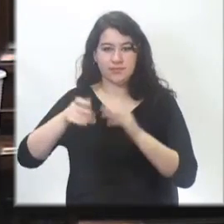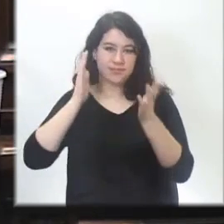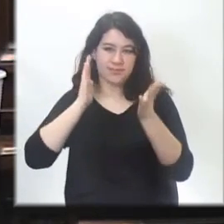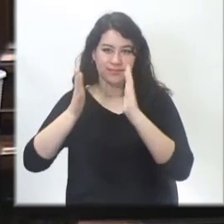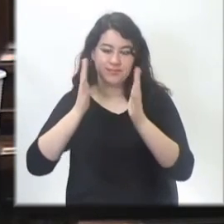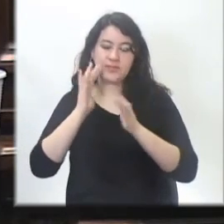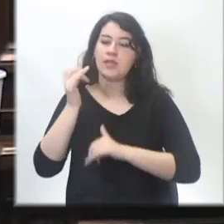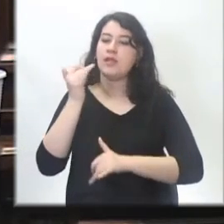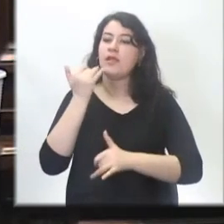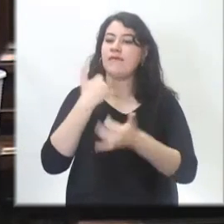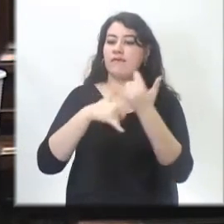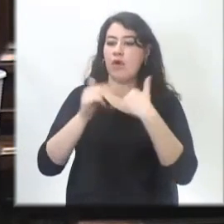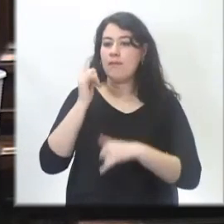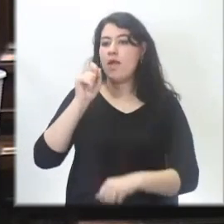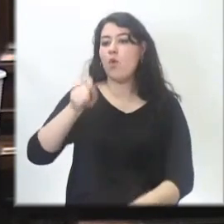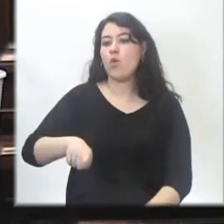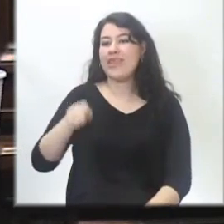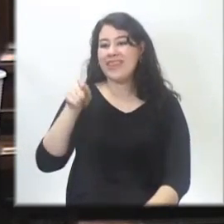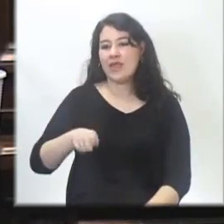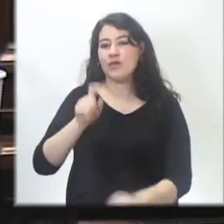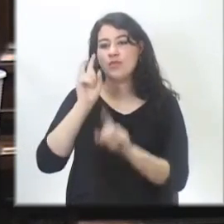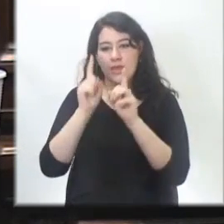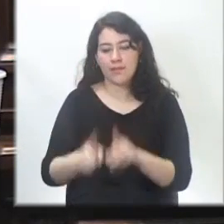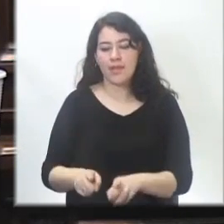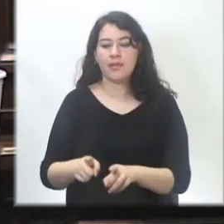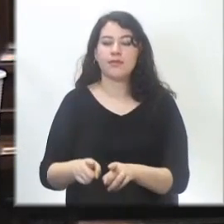el informe jurídico del